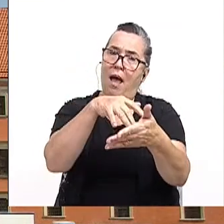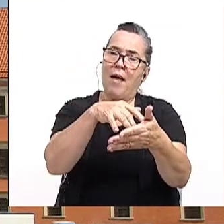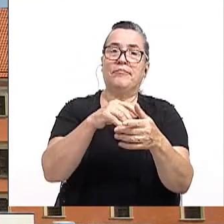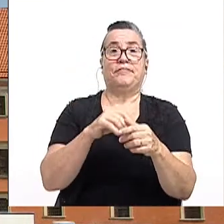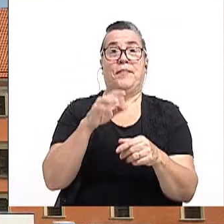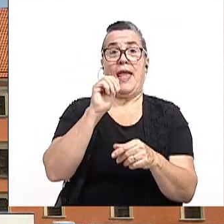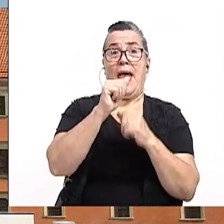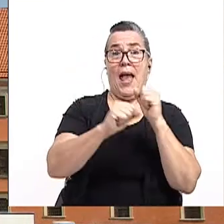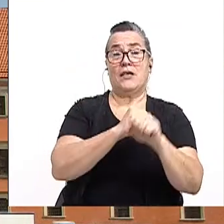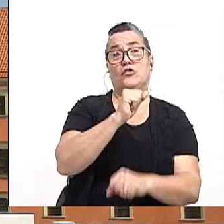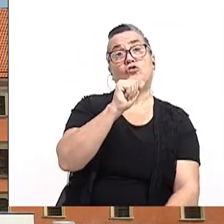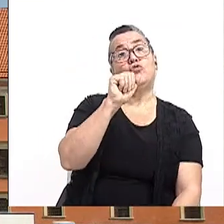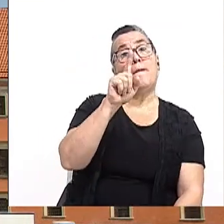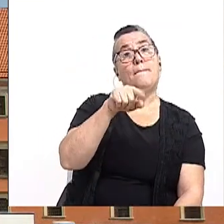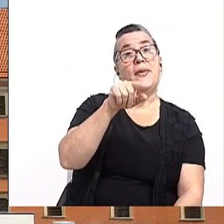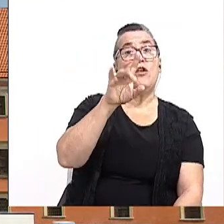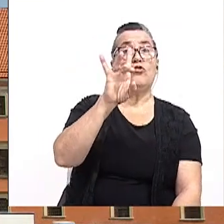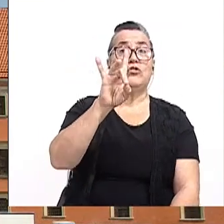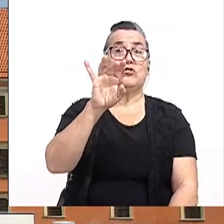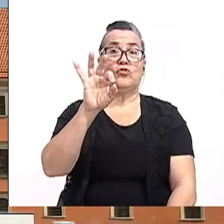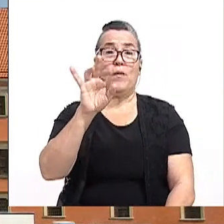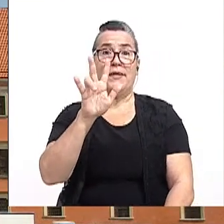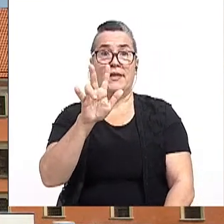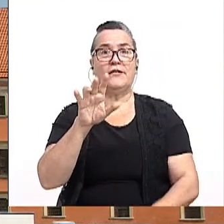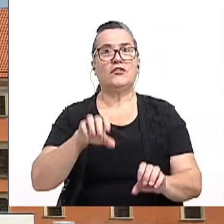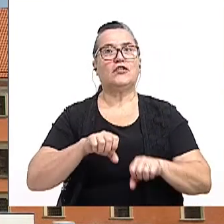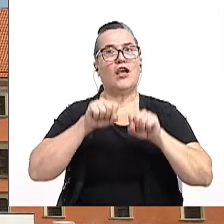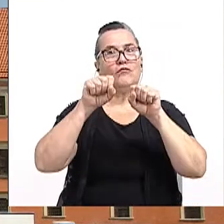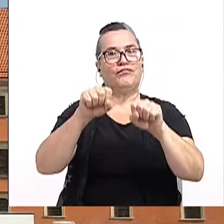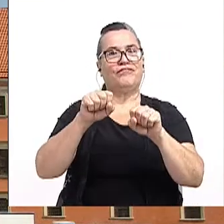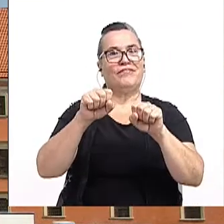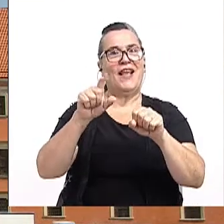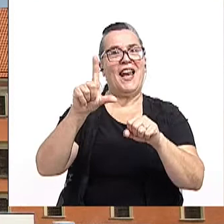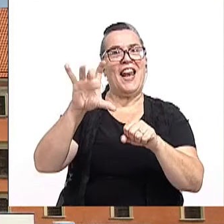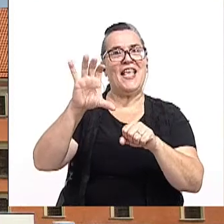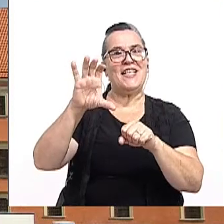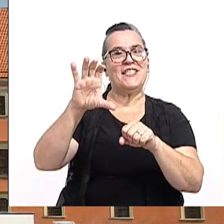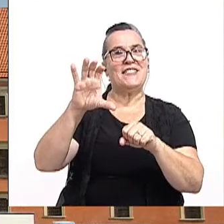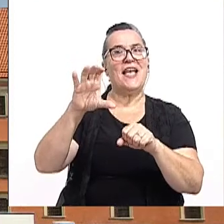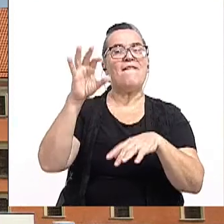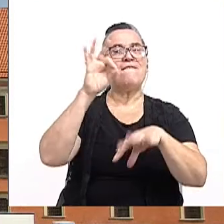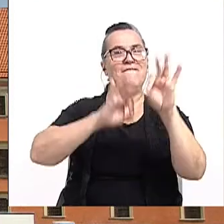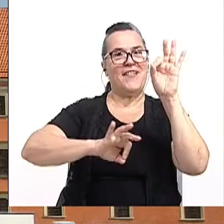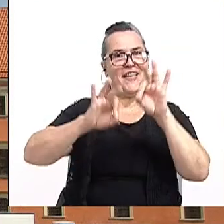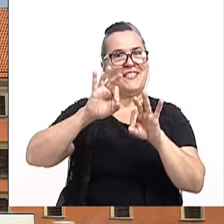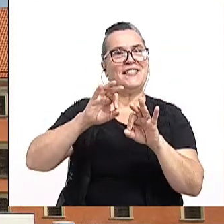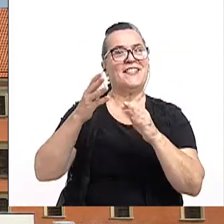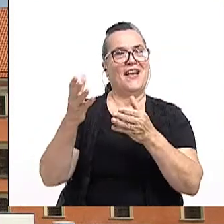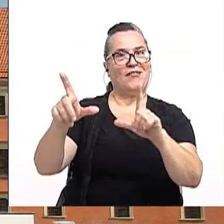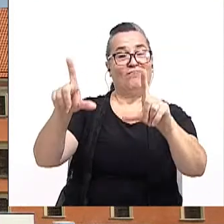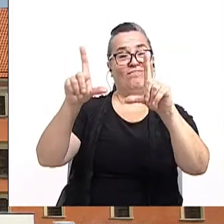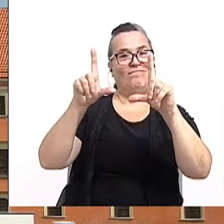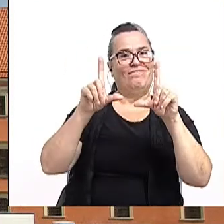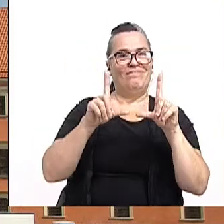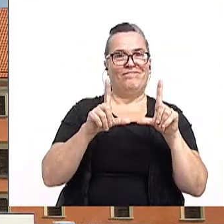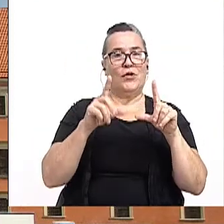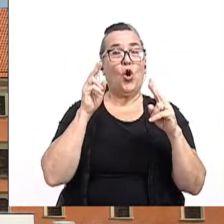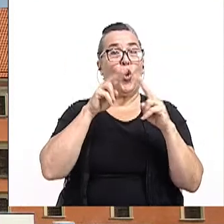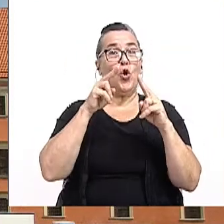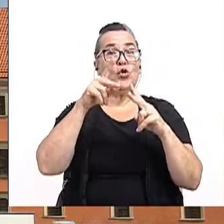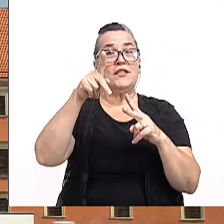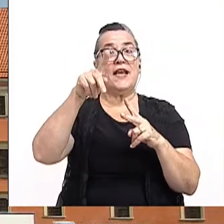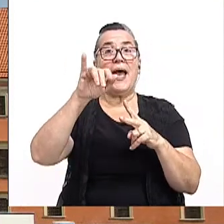año 1893 se gradúa con su licenciatura en física. Conoce a Pierre